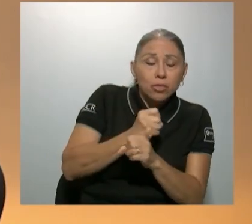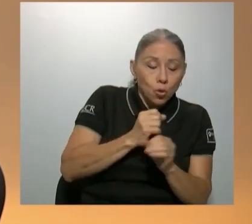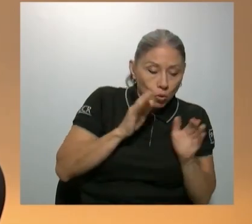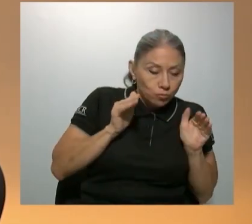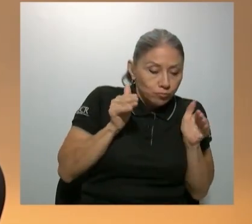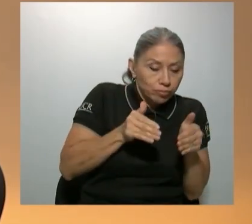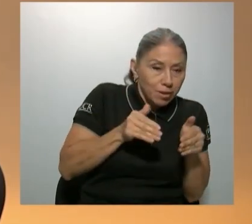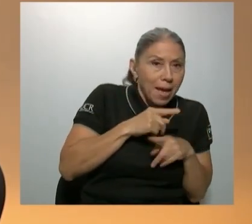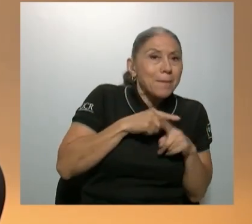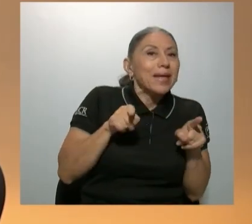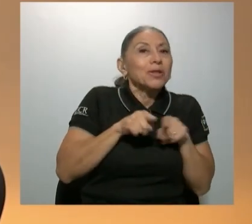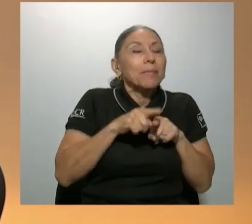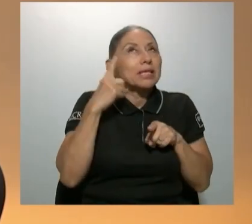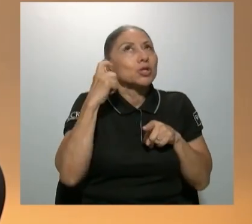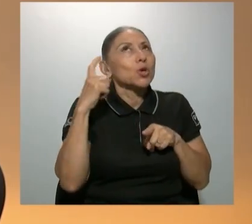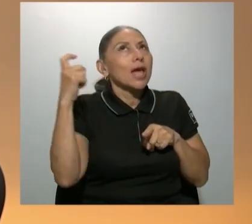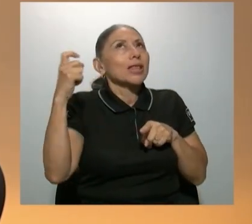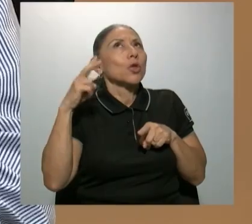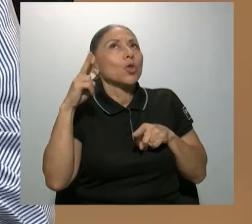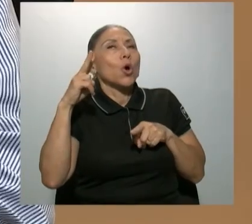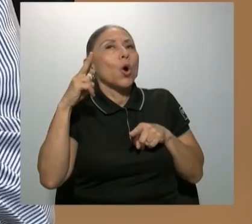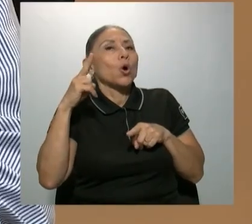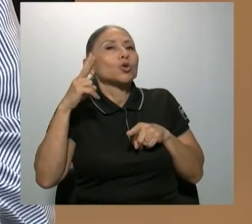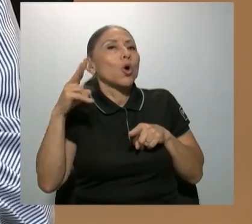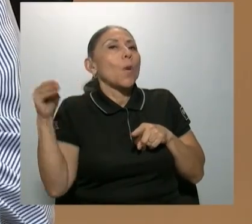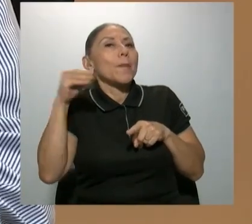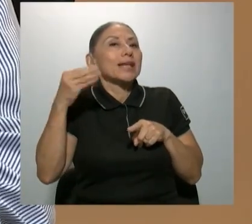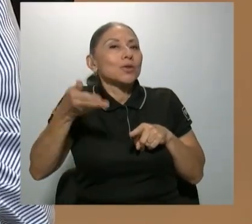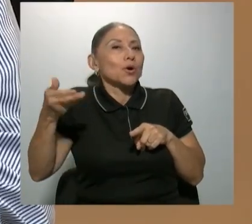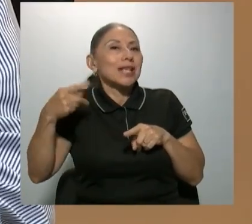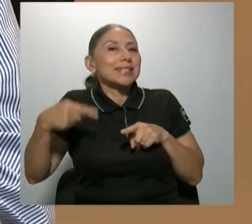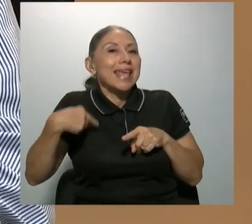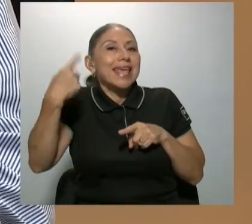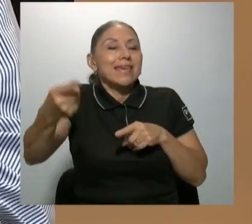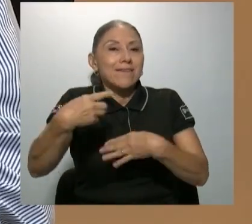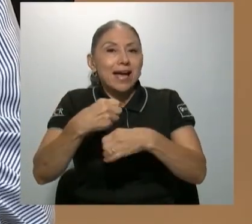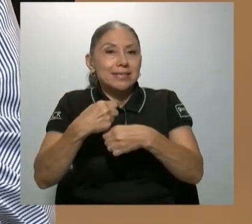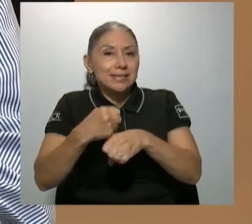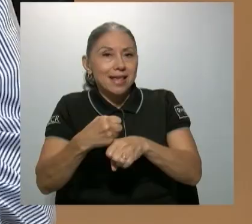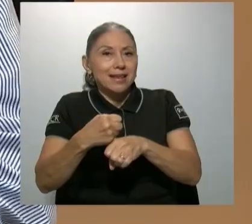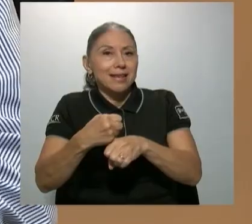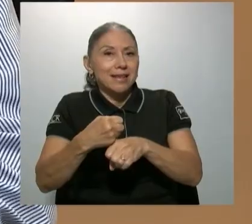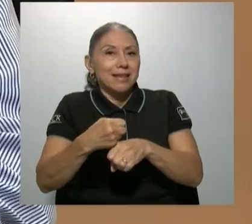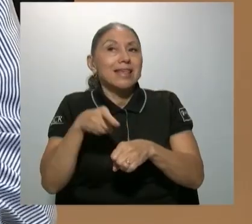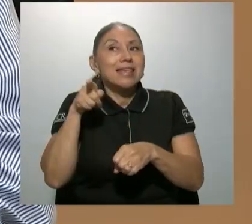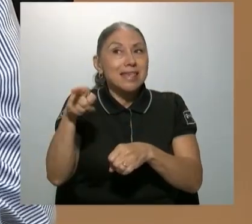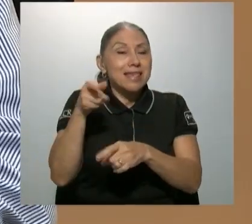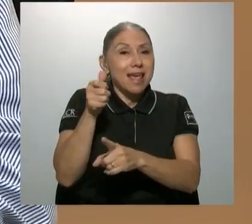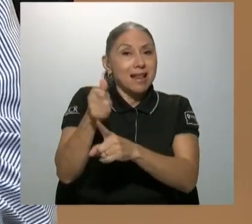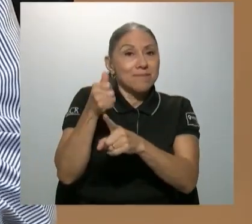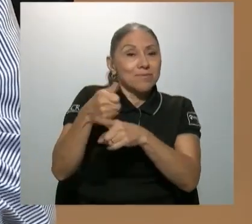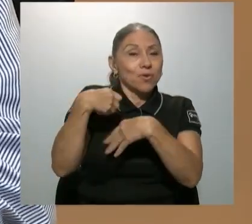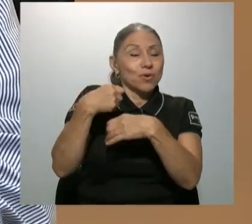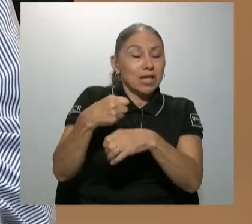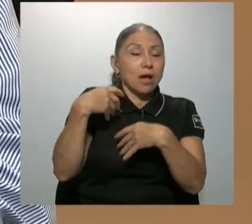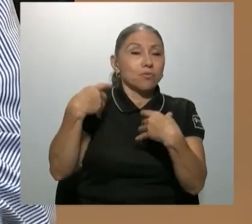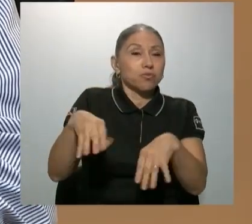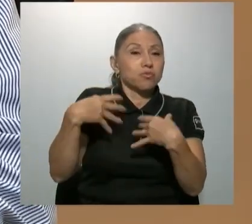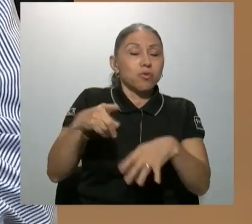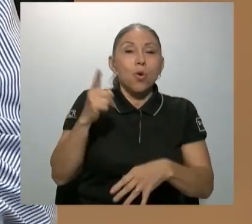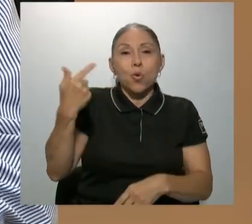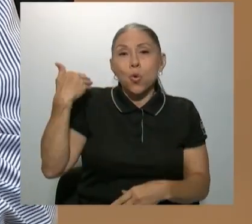cosas que iba a hacer después. Y en gran parte logró hacerlo. No, es un hombre que